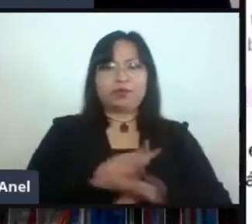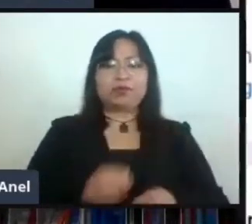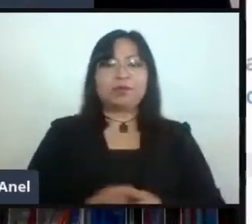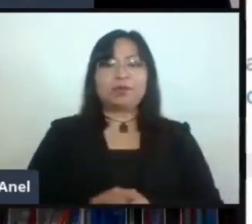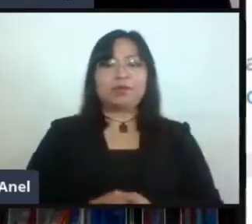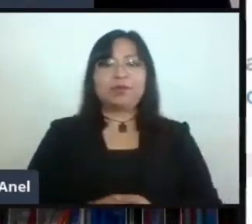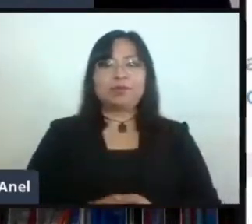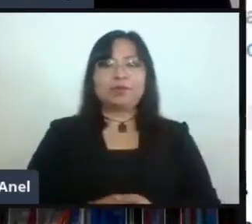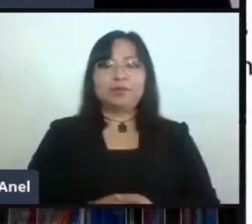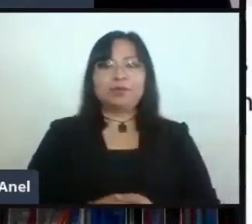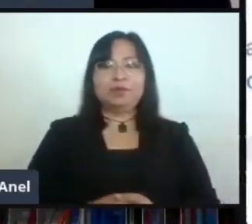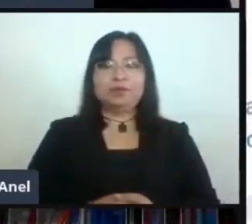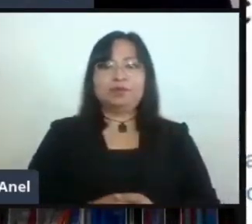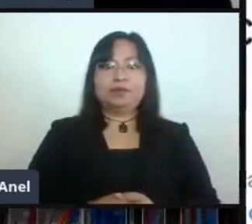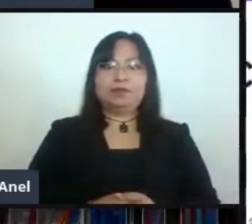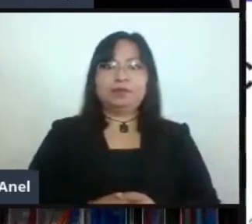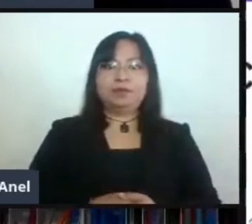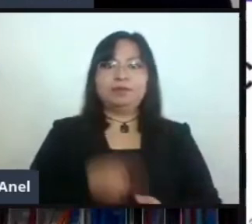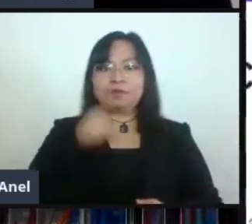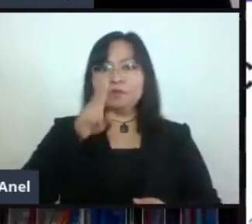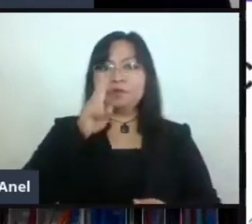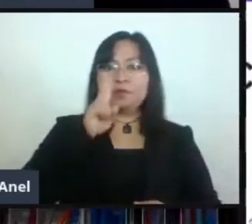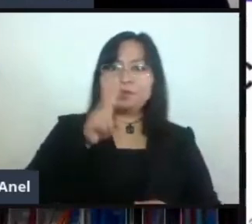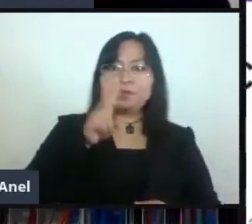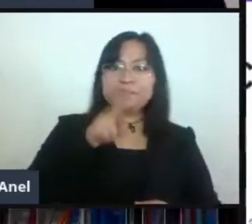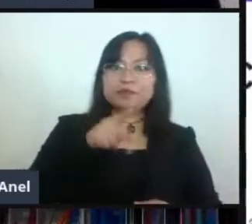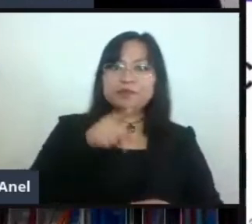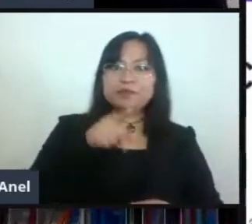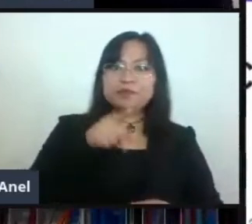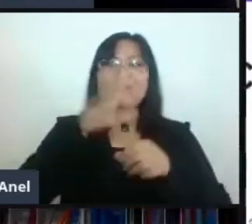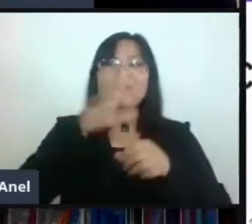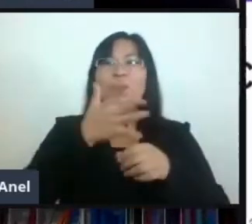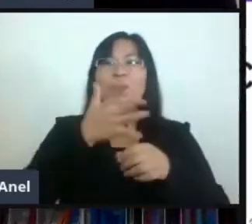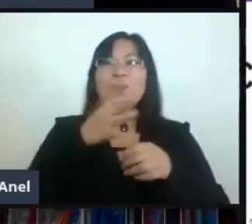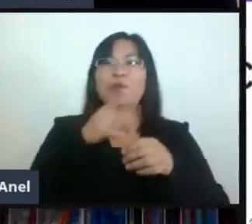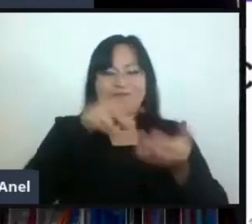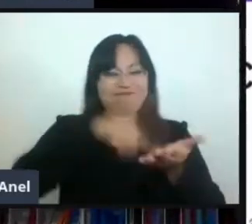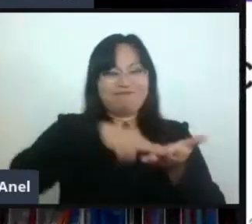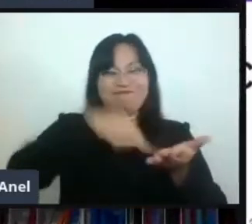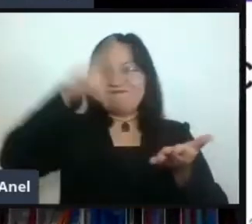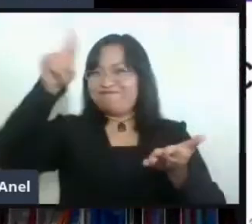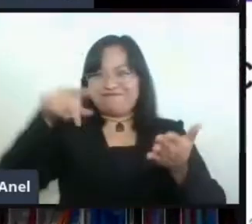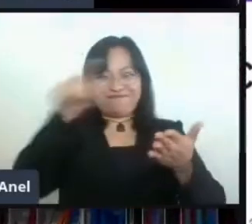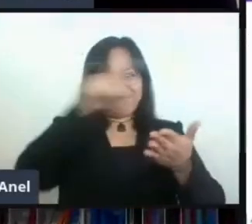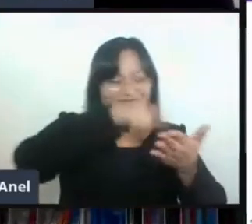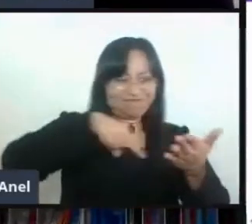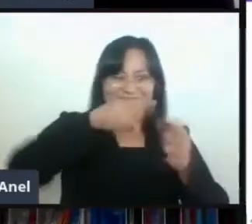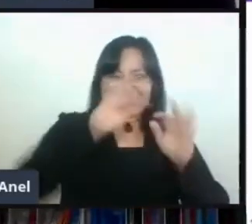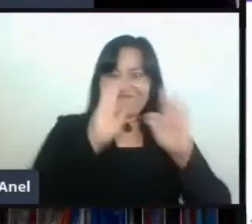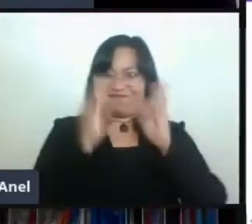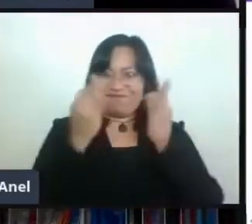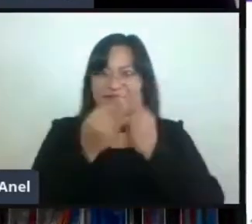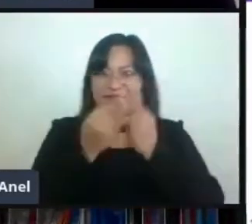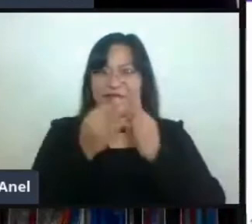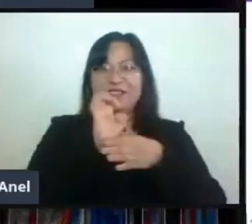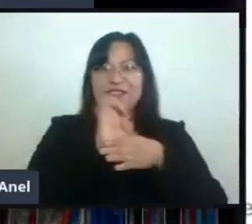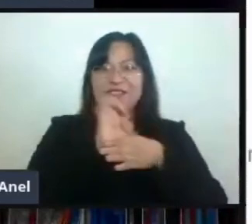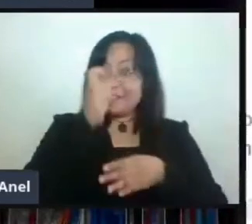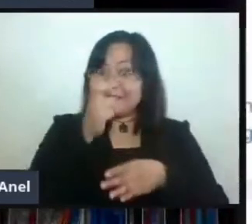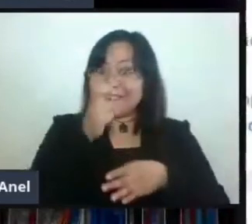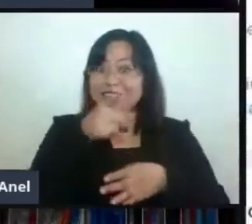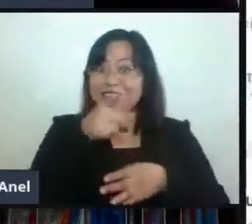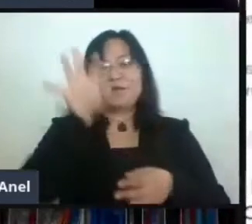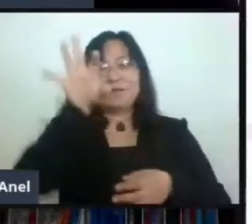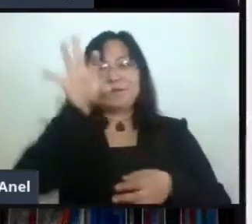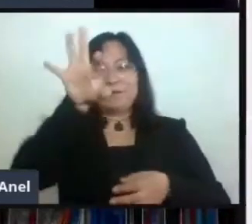como paleta de pintor, aquí, que dice personalizar el tema. Entonces, yo le doy clic ahí